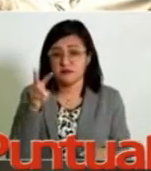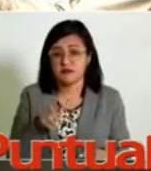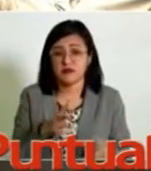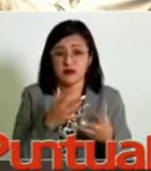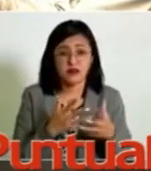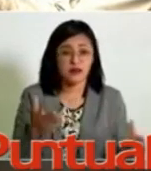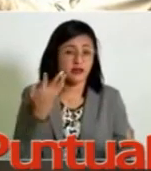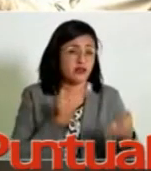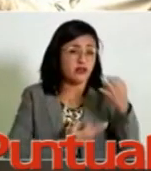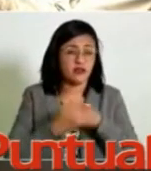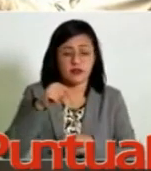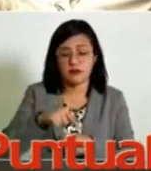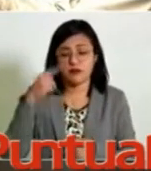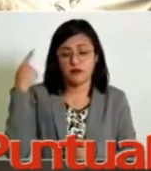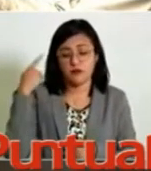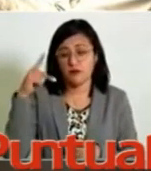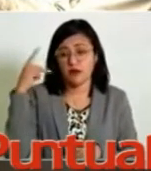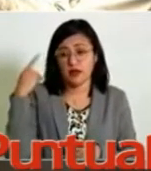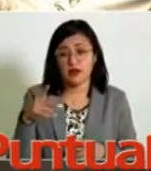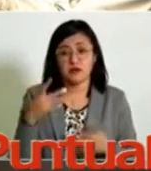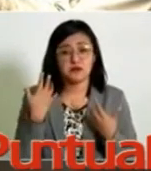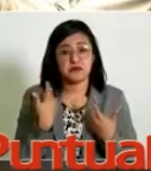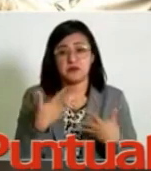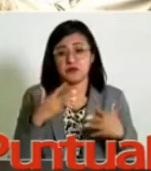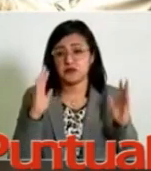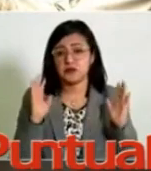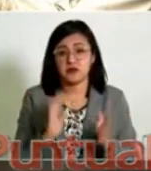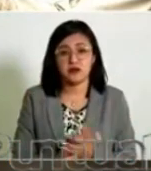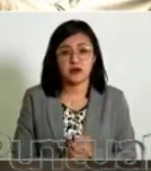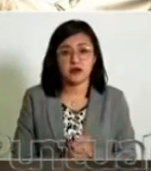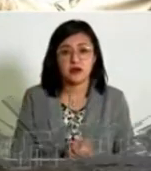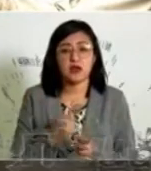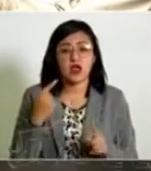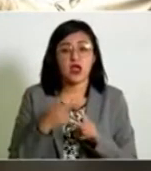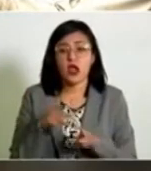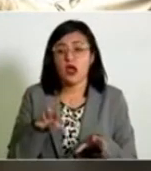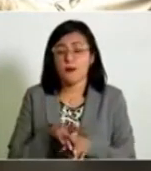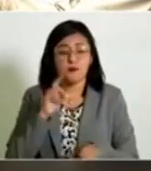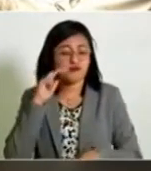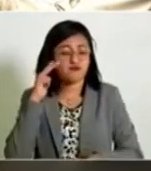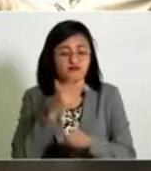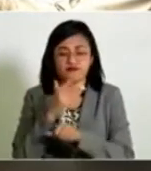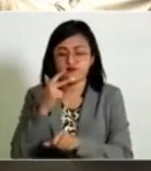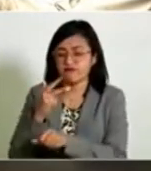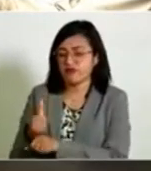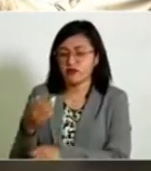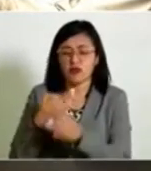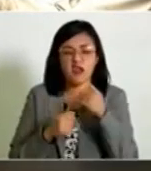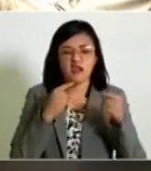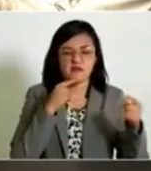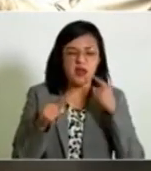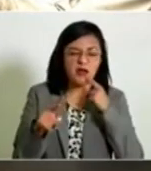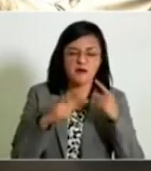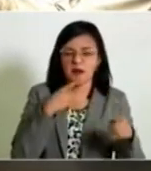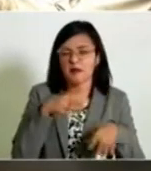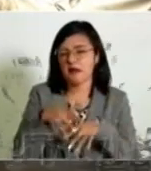de todos en puebla de las cámaras reclamando